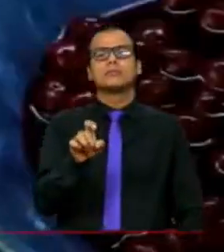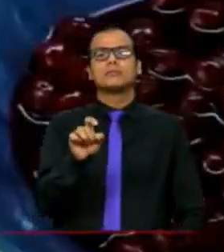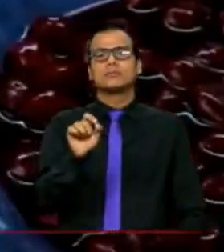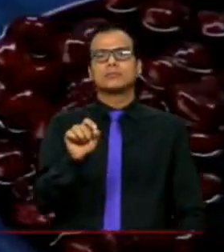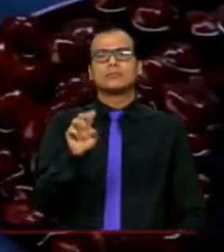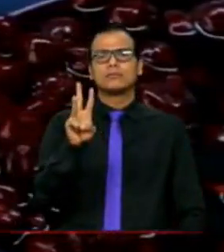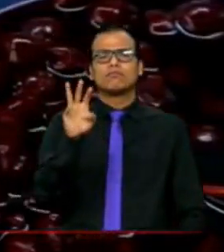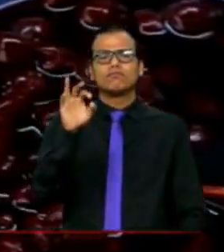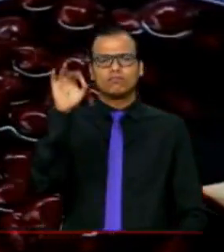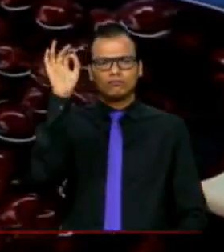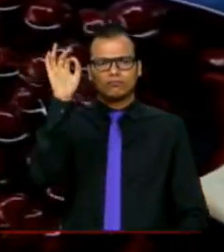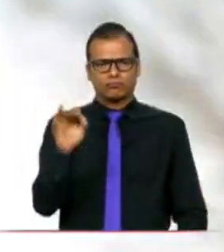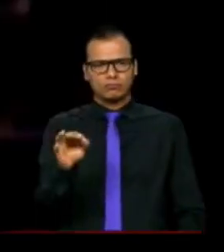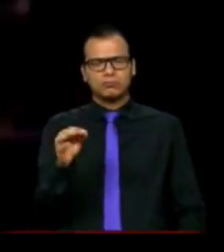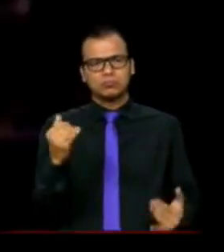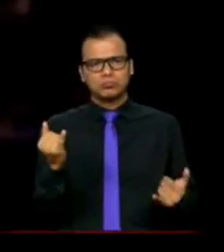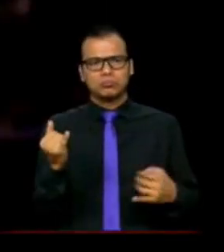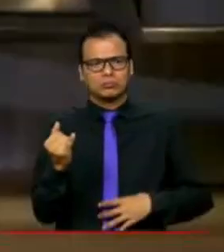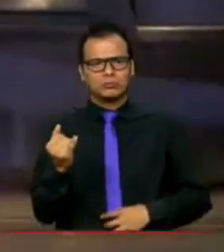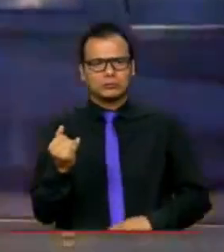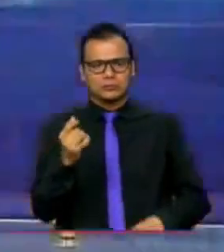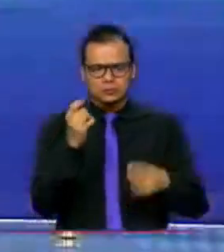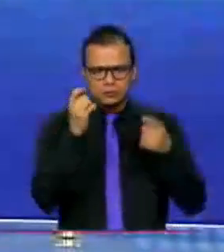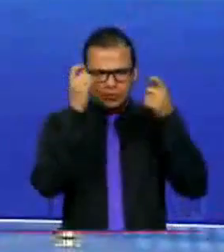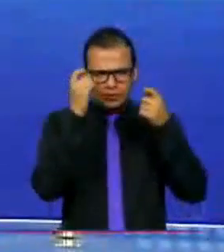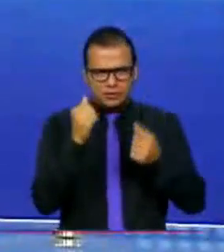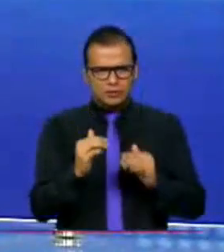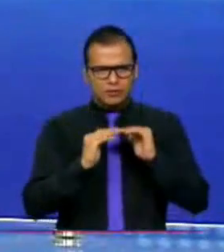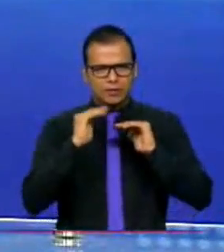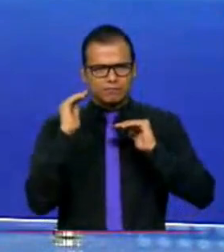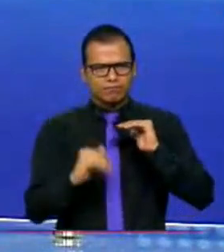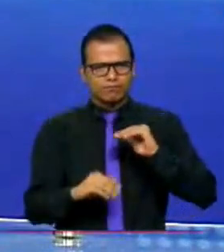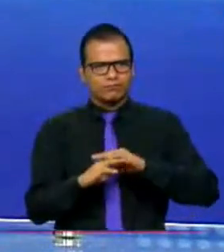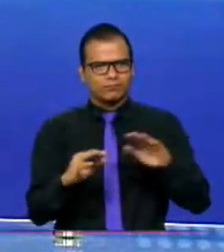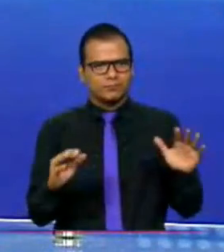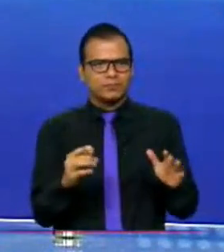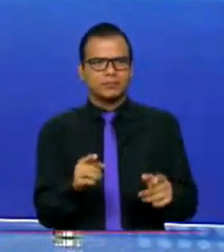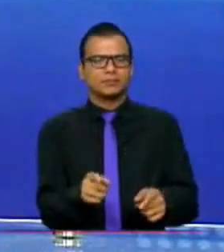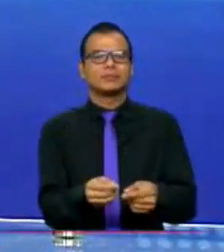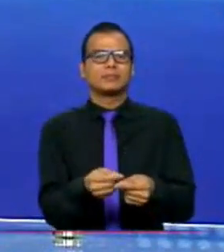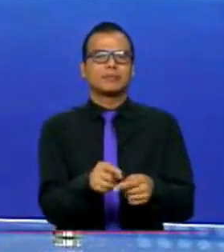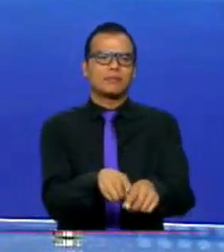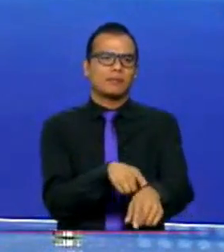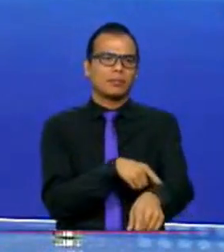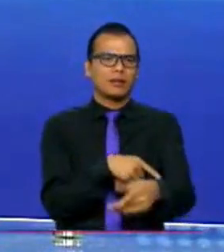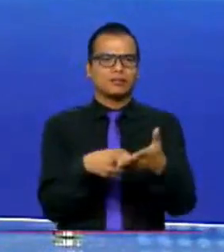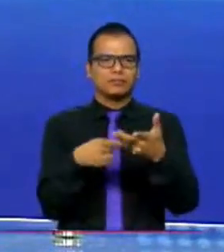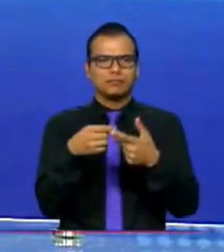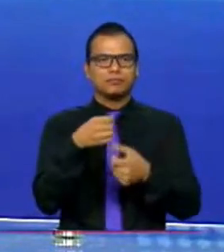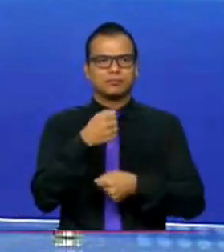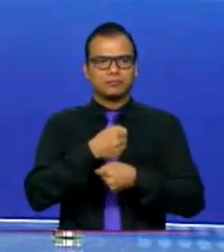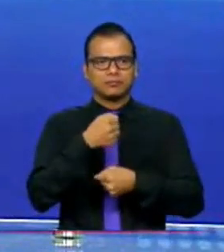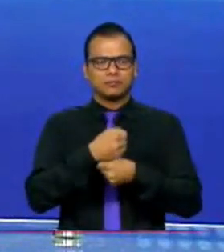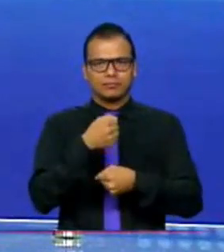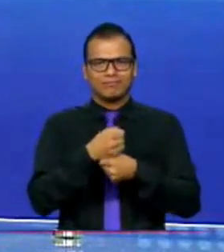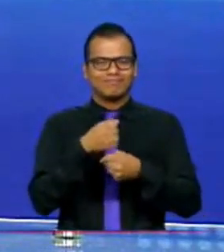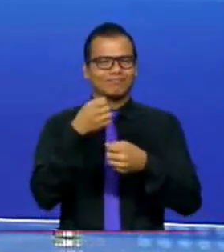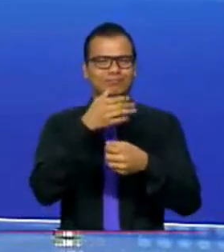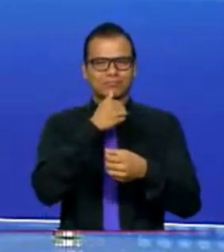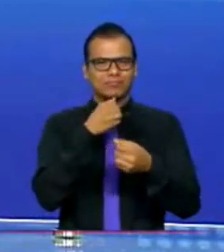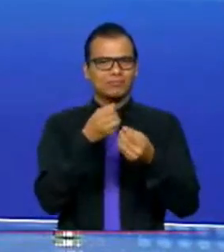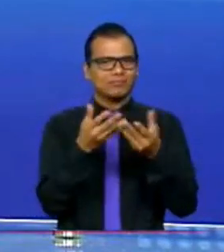6.3%. Aquí también pues hubo una mejora en los... Alejandro, qué chévere conversar. Tenemos temas como el desempleo y demás. Luego lo volvemos a